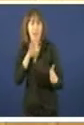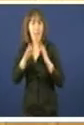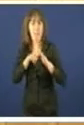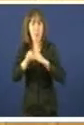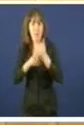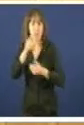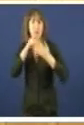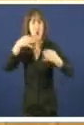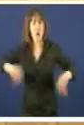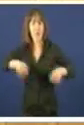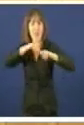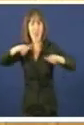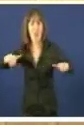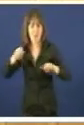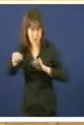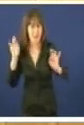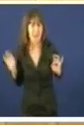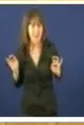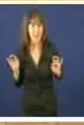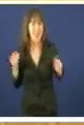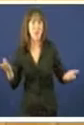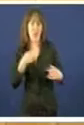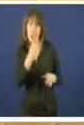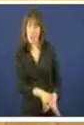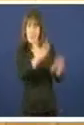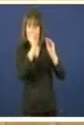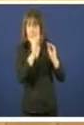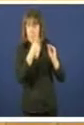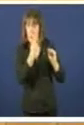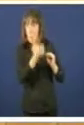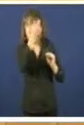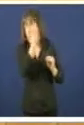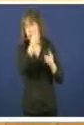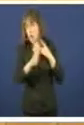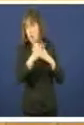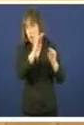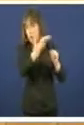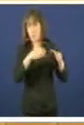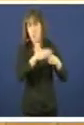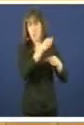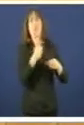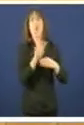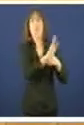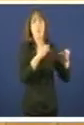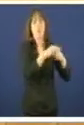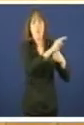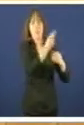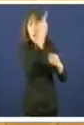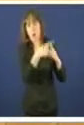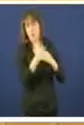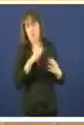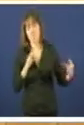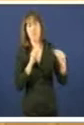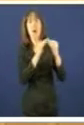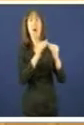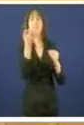normalización lingüística. E eu entendo e coincido con unha cousa que di o voceiro popular. Hai que ter en conta o contexto cando